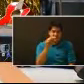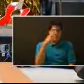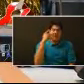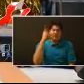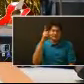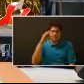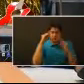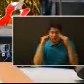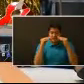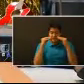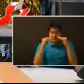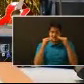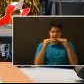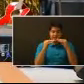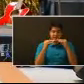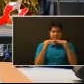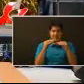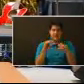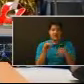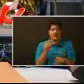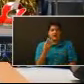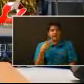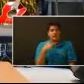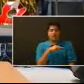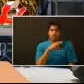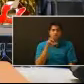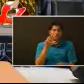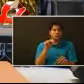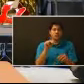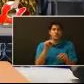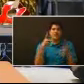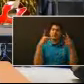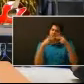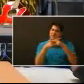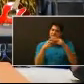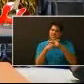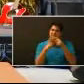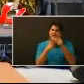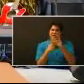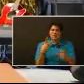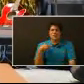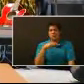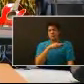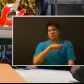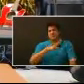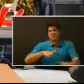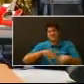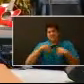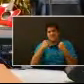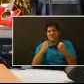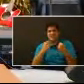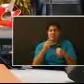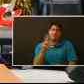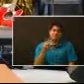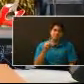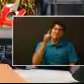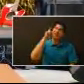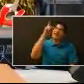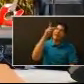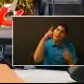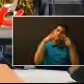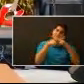está enseñándonos que nosotros no vamos a pelear por nuestras fuerzas, hermano. Él es el que pelea